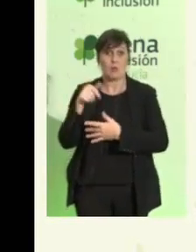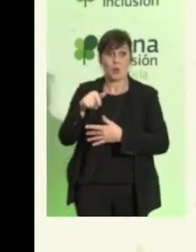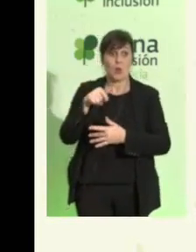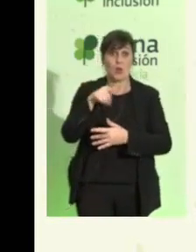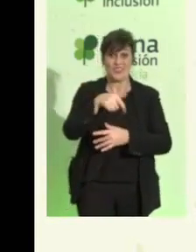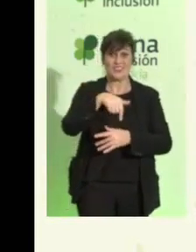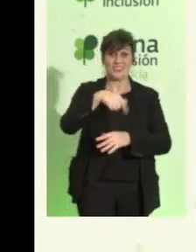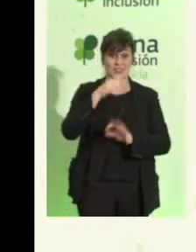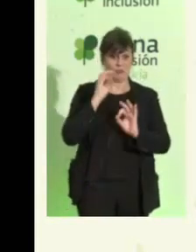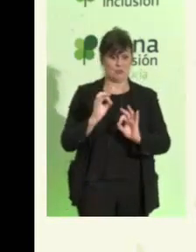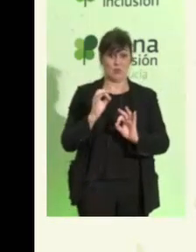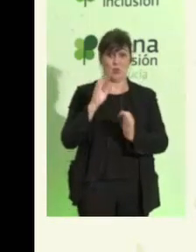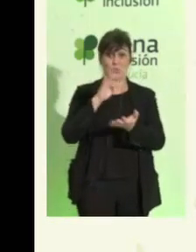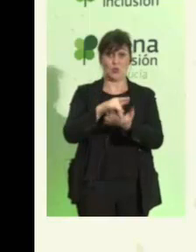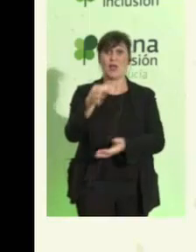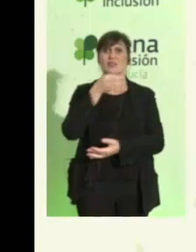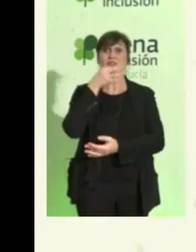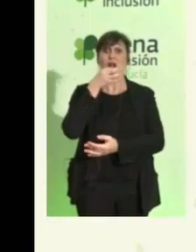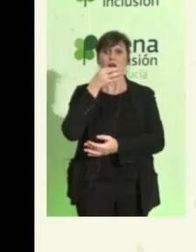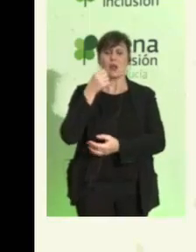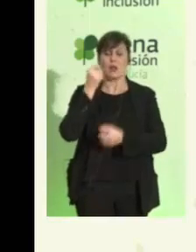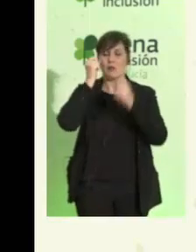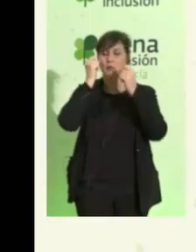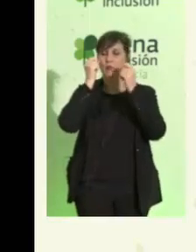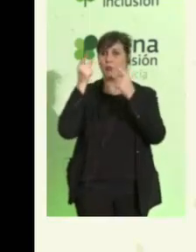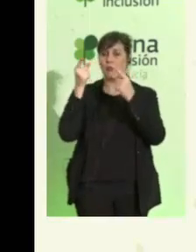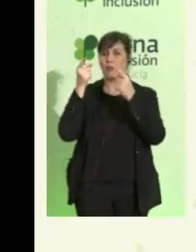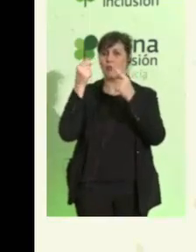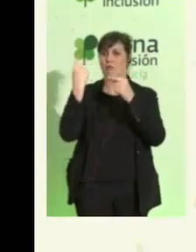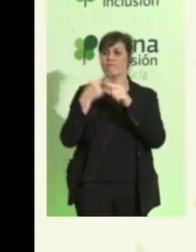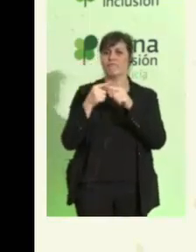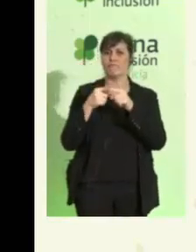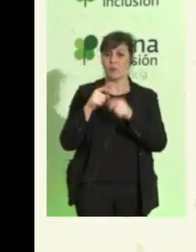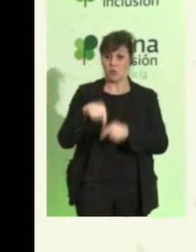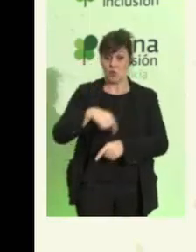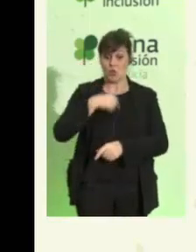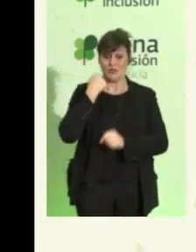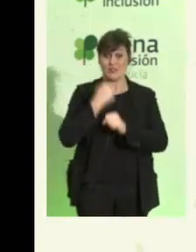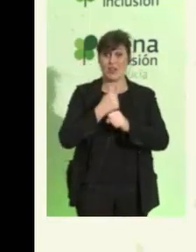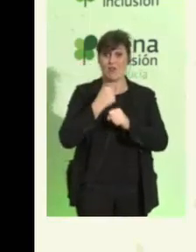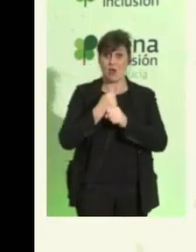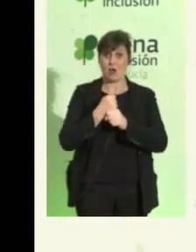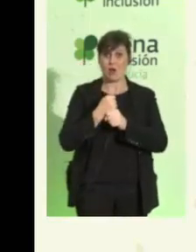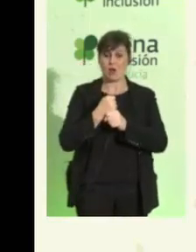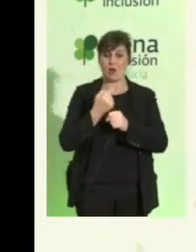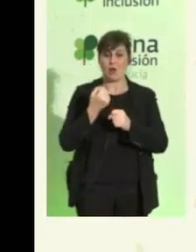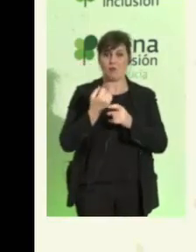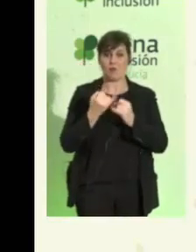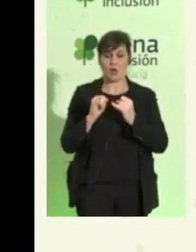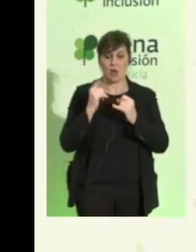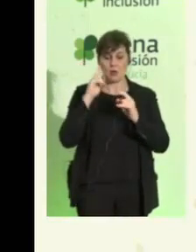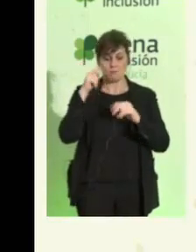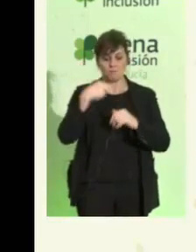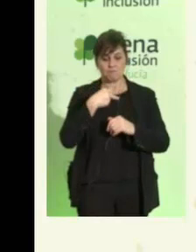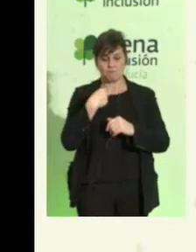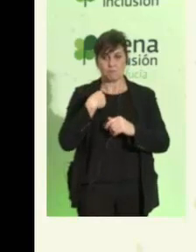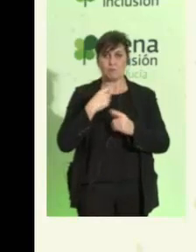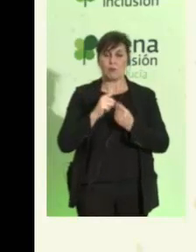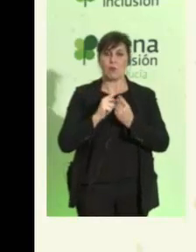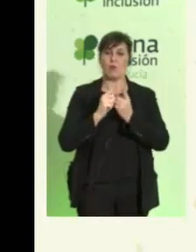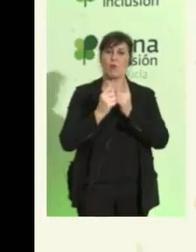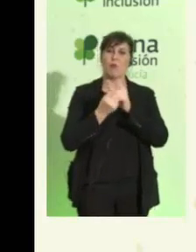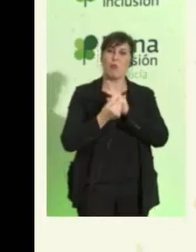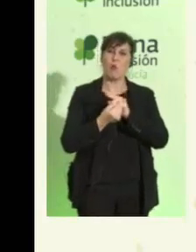es que el trabajo que yo estaba haciendo y yo misma me había convertido en una barrera para la